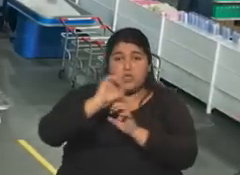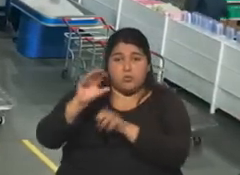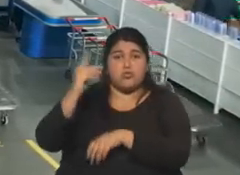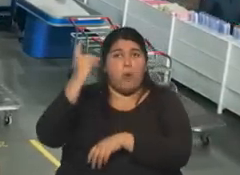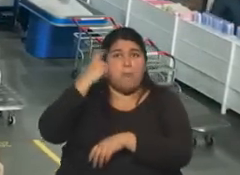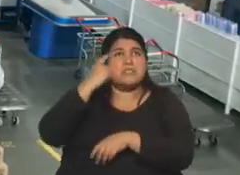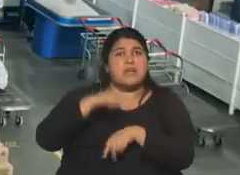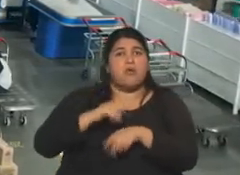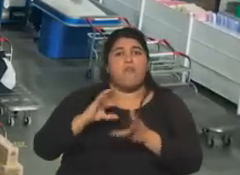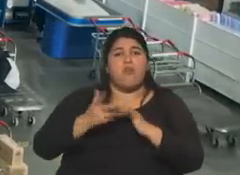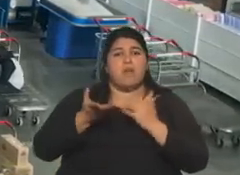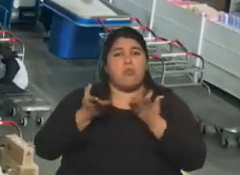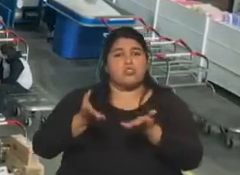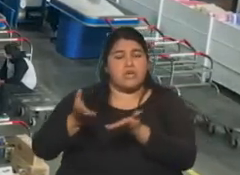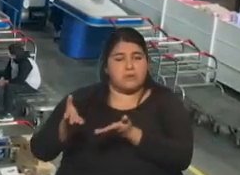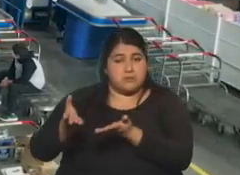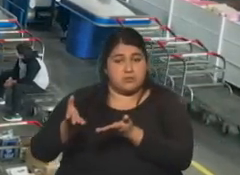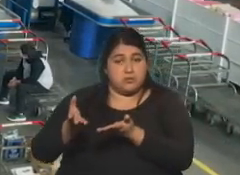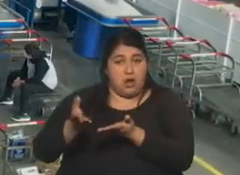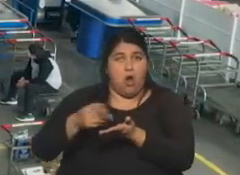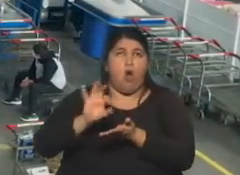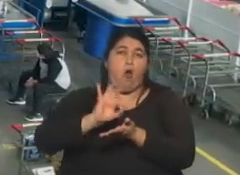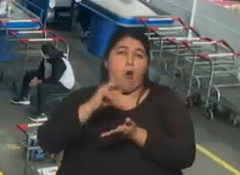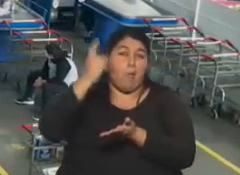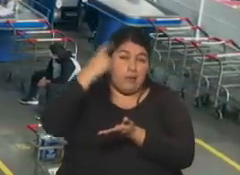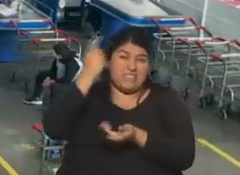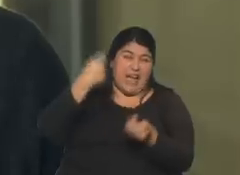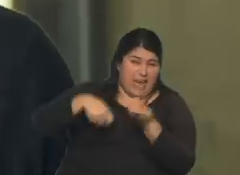un servicio y no solo como un negocio?